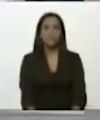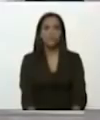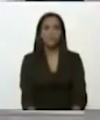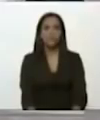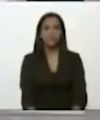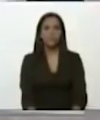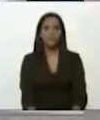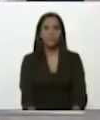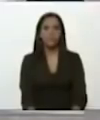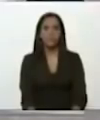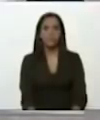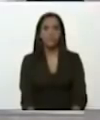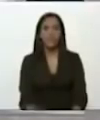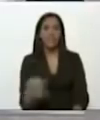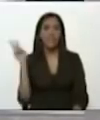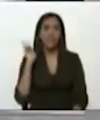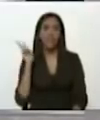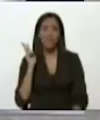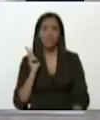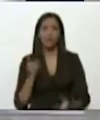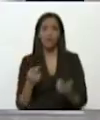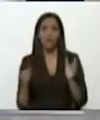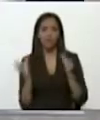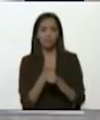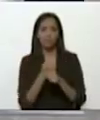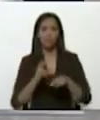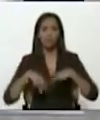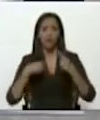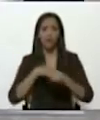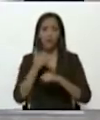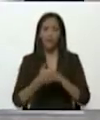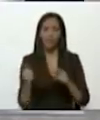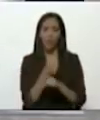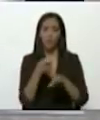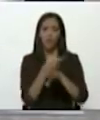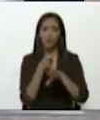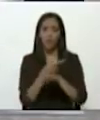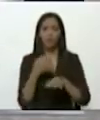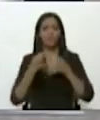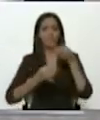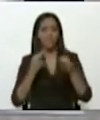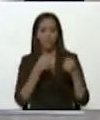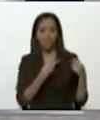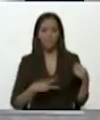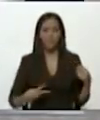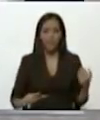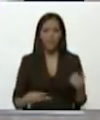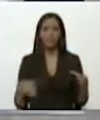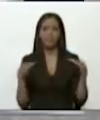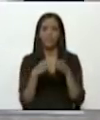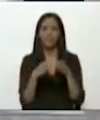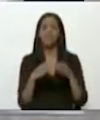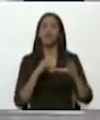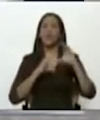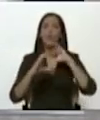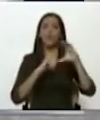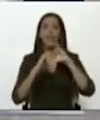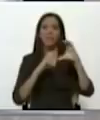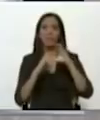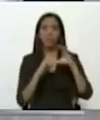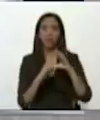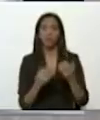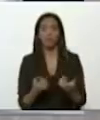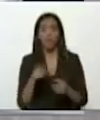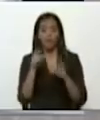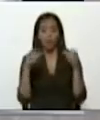Y Venezuela desmanteló un nuevo plan de golpe de Estado, según lo ha declarado el vicepresidente sectoral de comunicación. Las acciones calificadas de